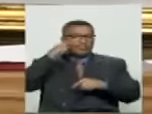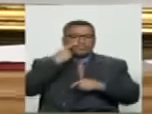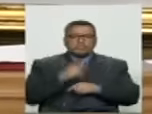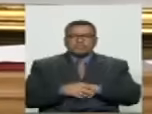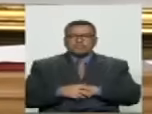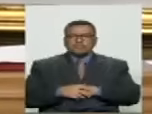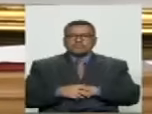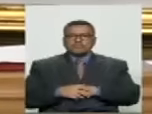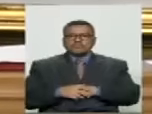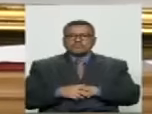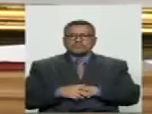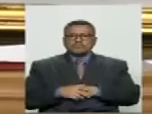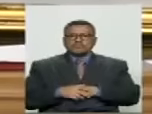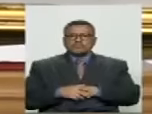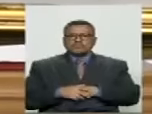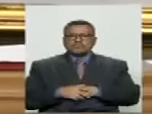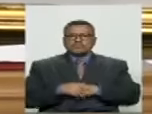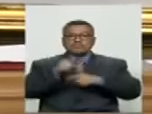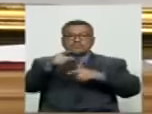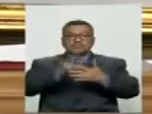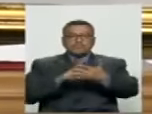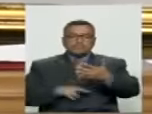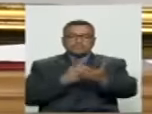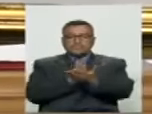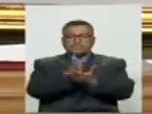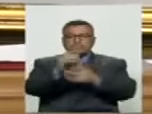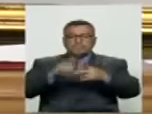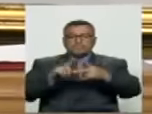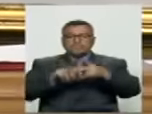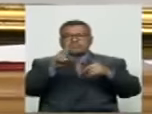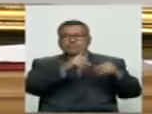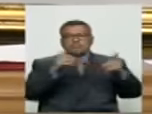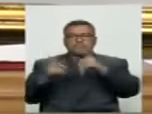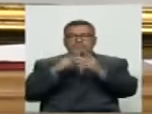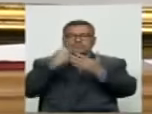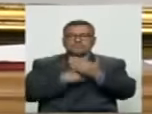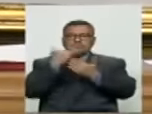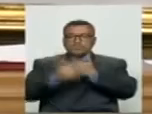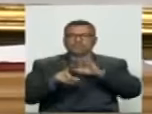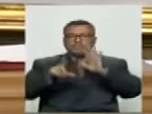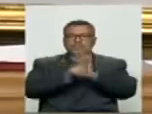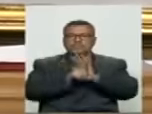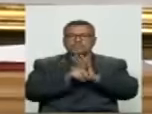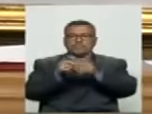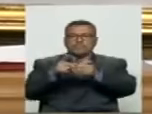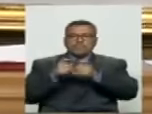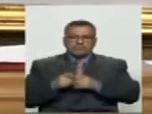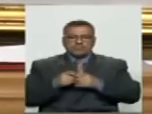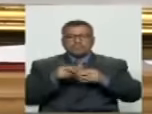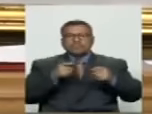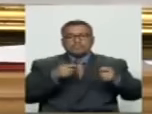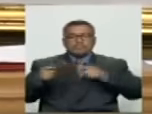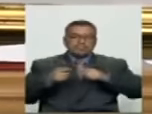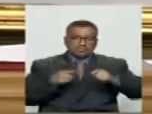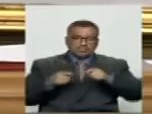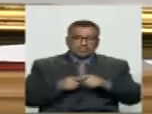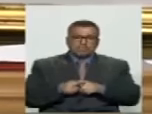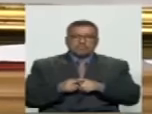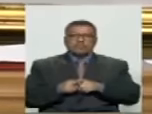entonces dar lectura a la continuación de la segunda discusión del proyecto de ley de fiscalización,